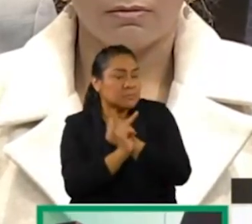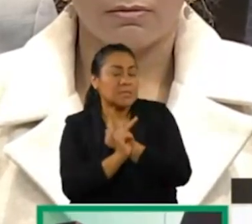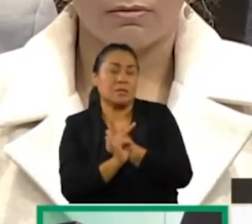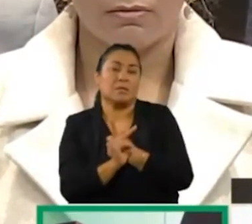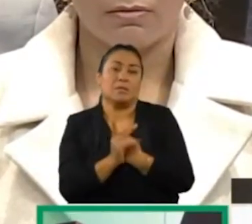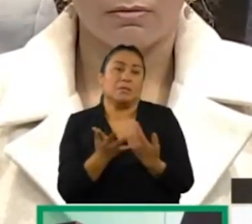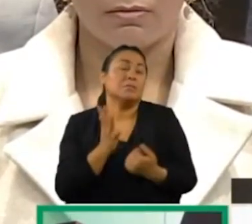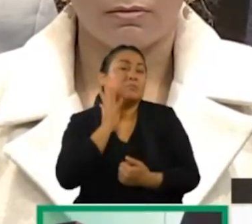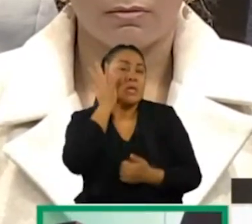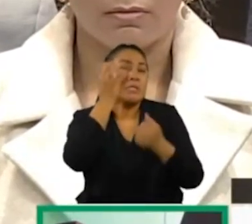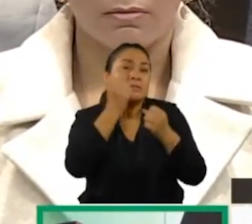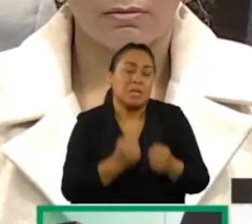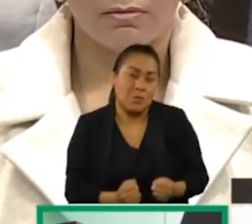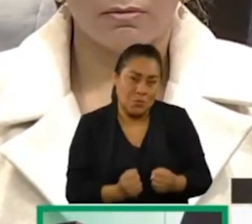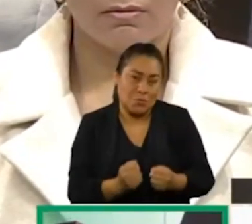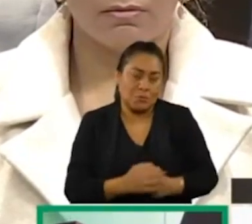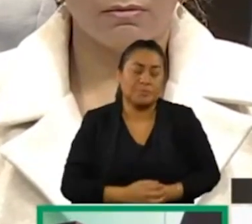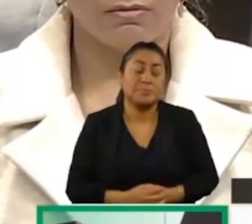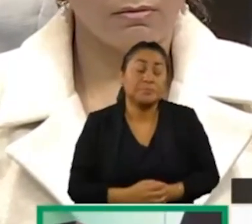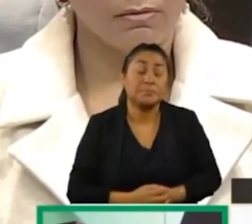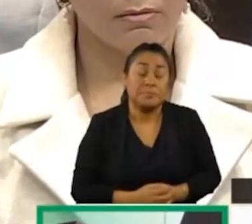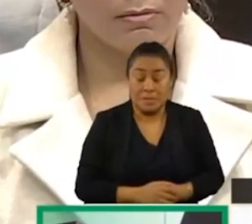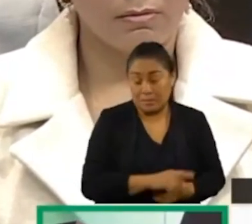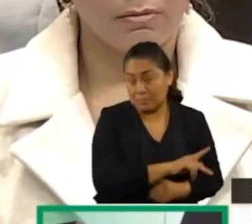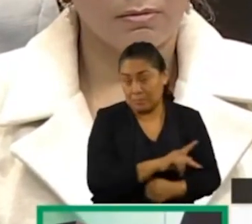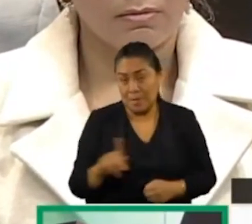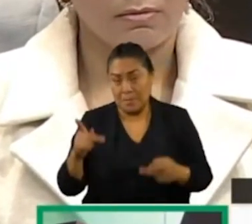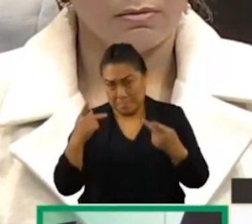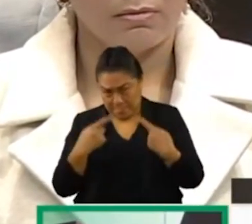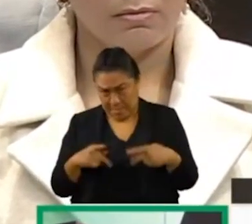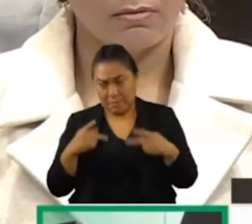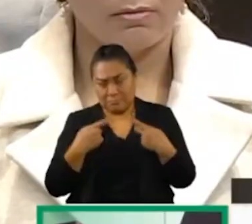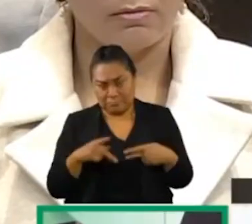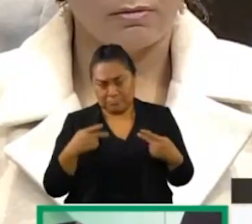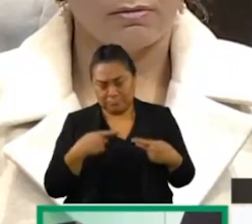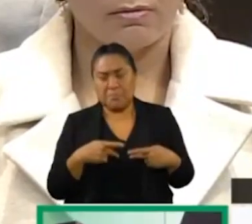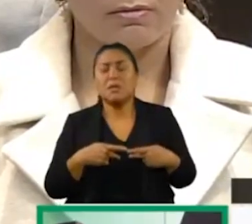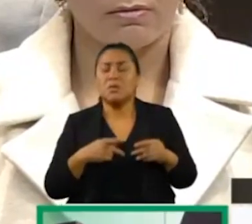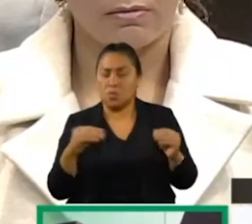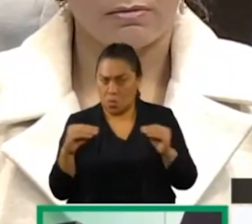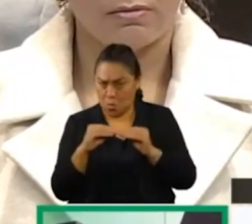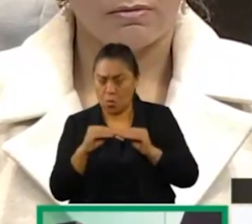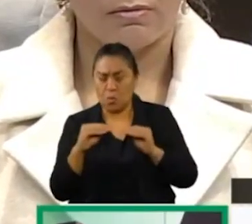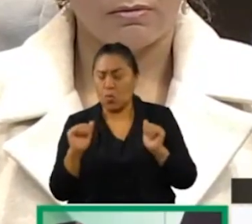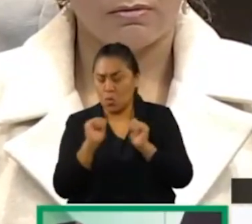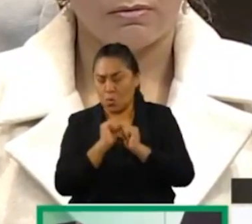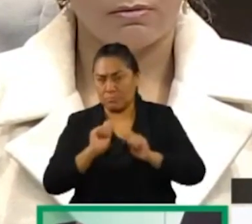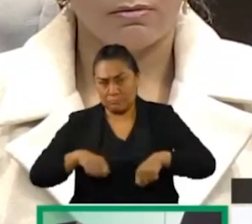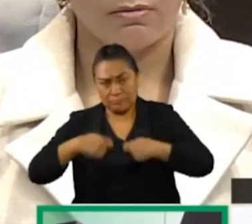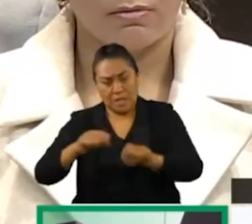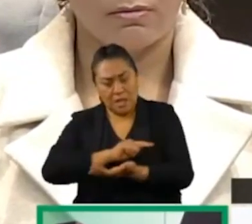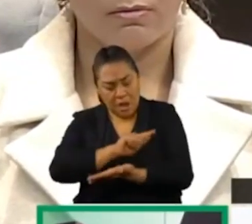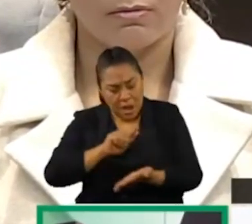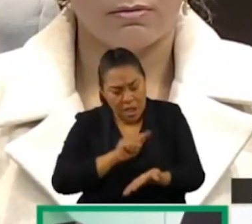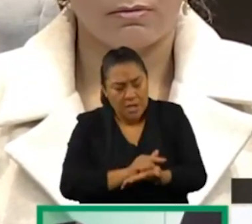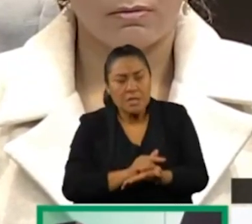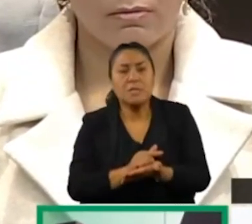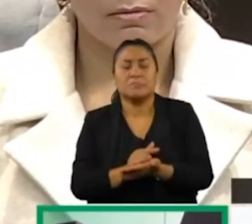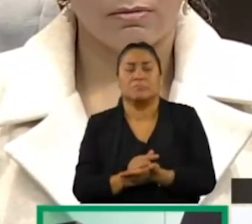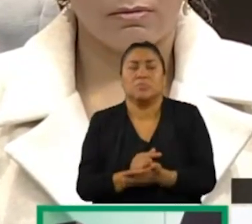seguridad pública. Esta fuerza se someterá a la legalidad, a la necesidad,